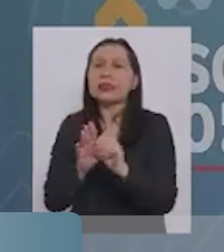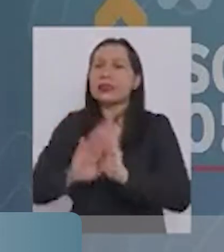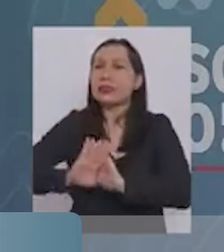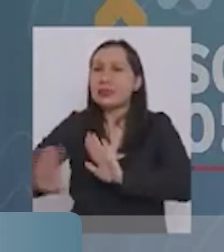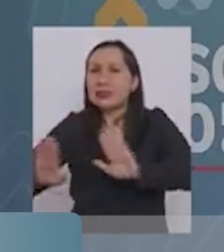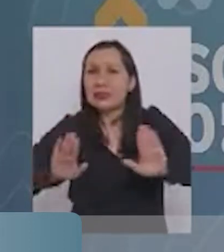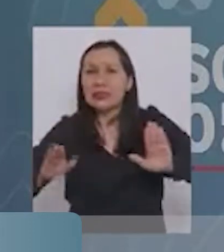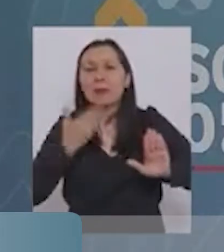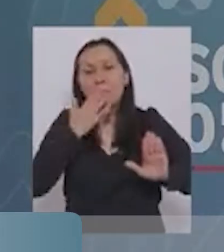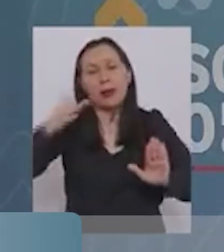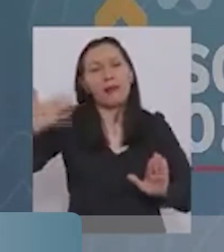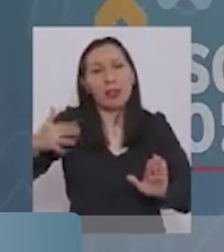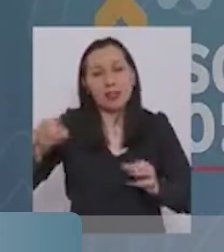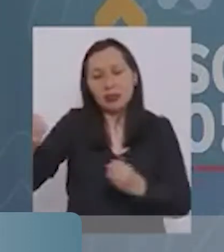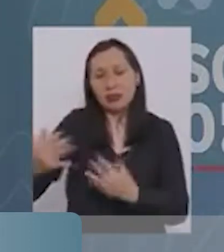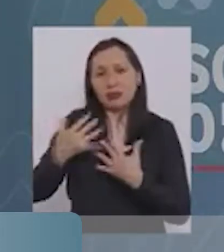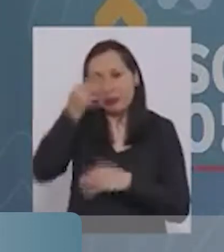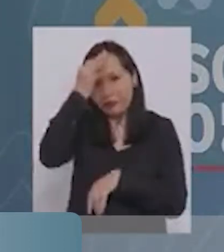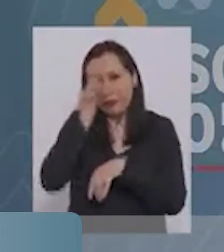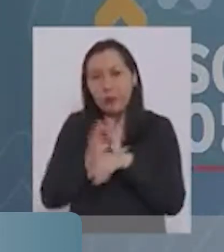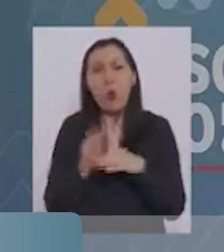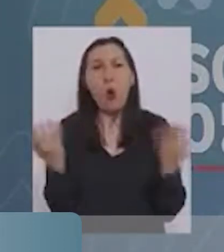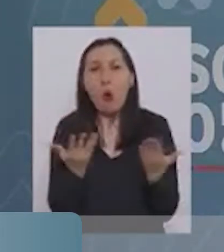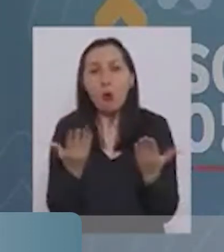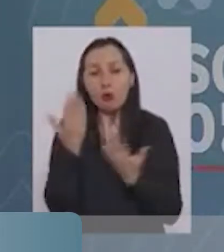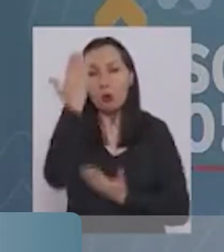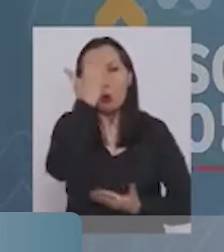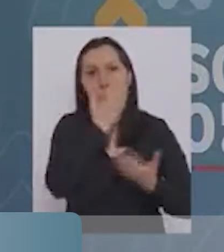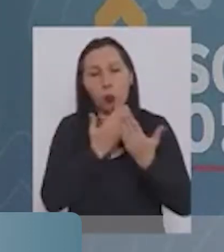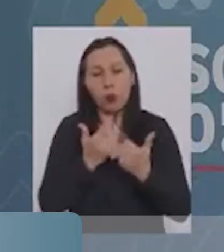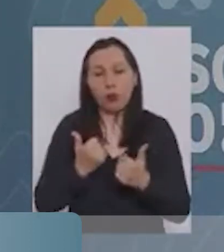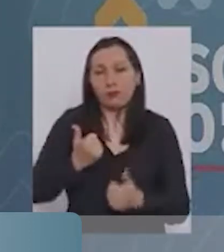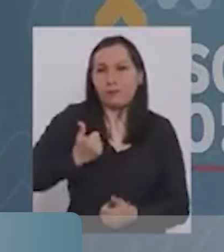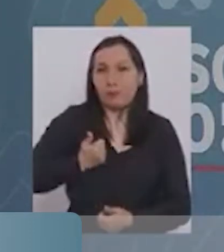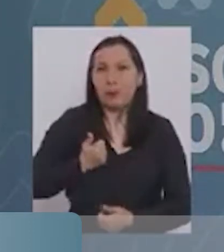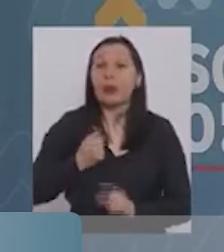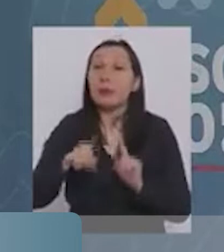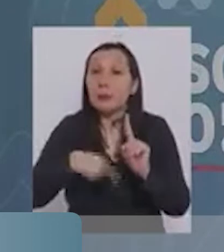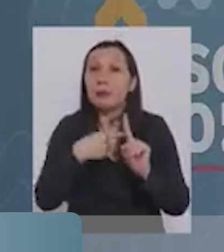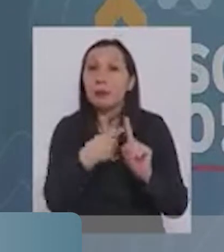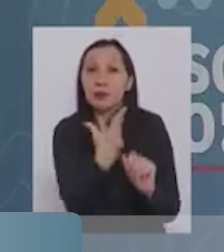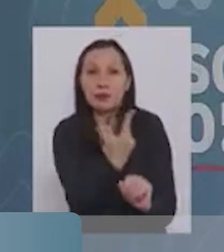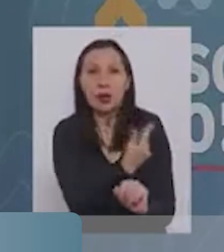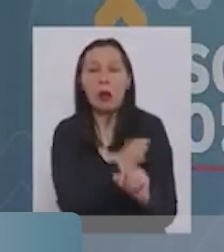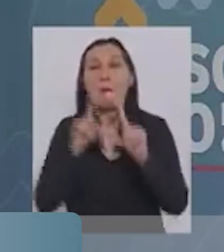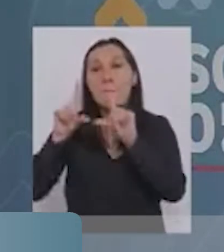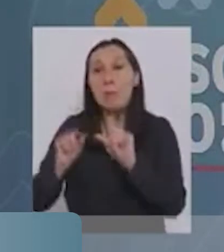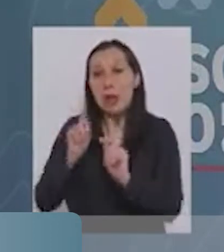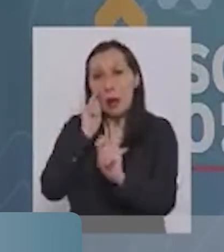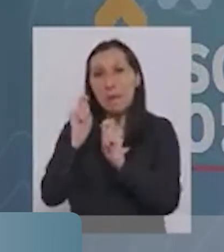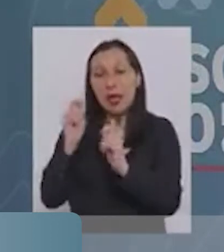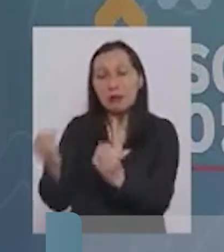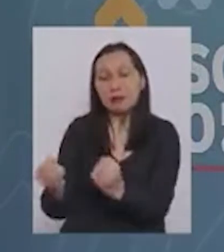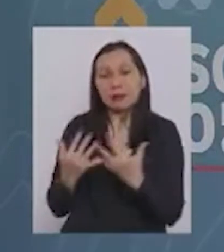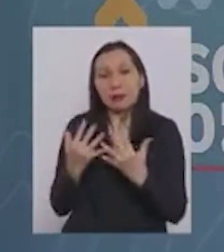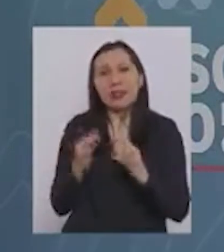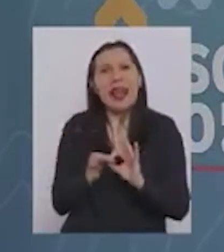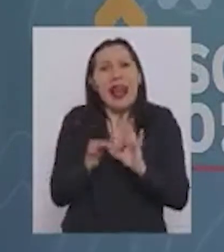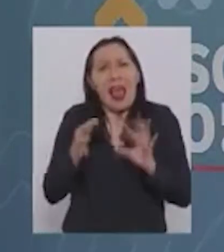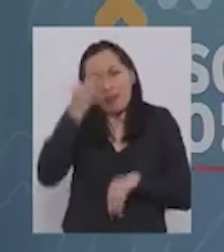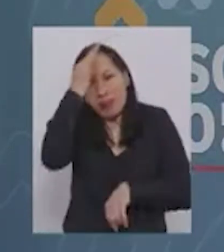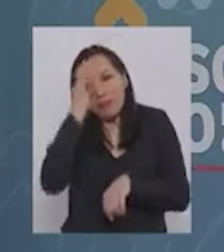contagiarse tomando medidas del autocuidado y estar vacunados para reducir los riesgos severos de la enfermedad